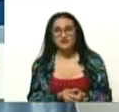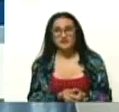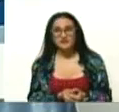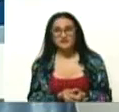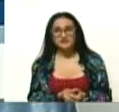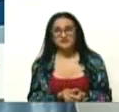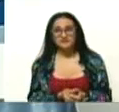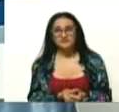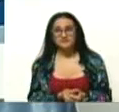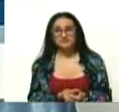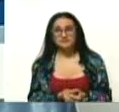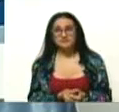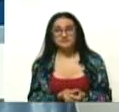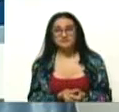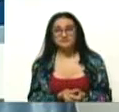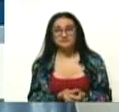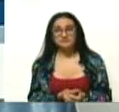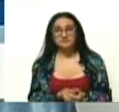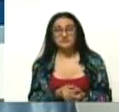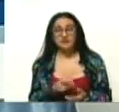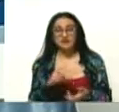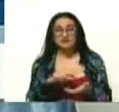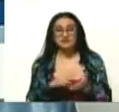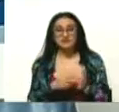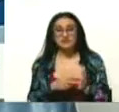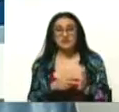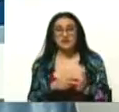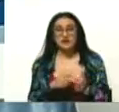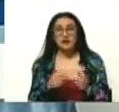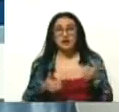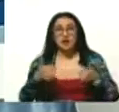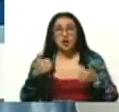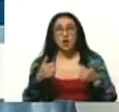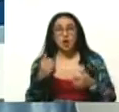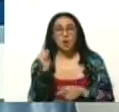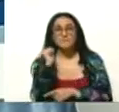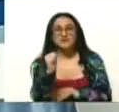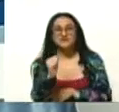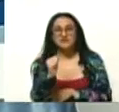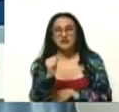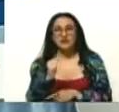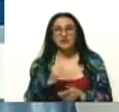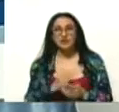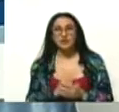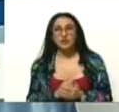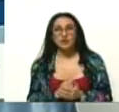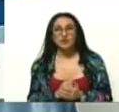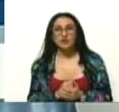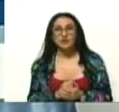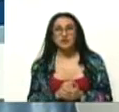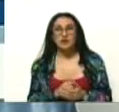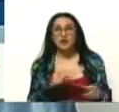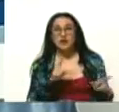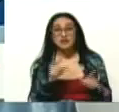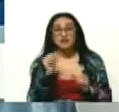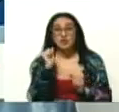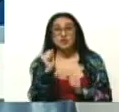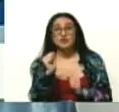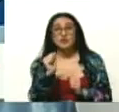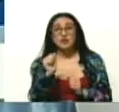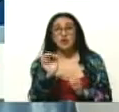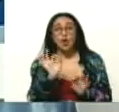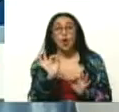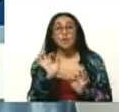culmina lamentablemente con un homicidio, que pudiera ser, como lo dije, ya consumado o en grado